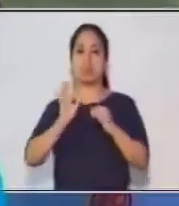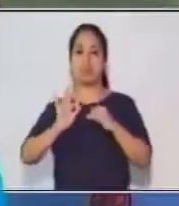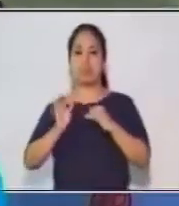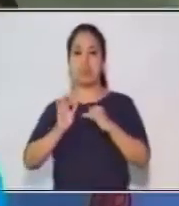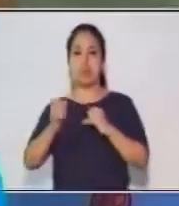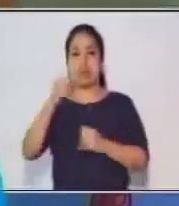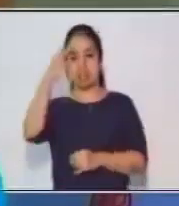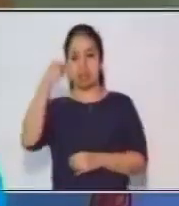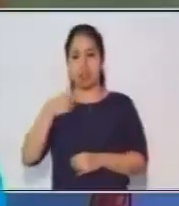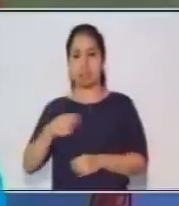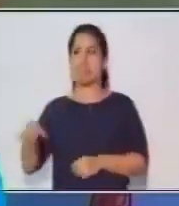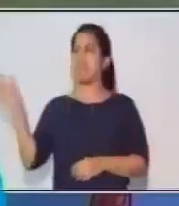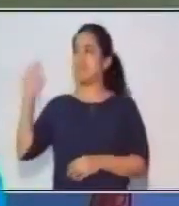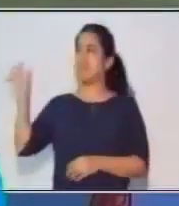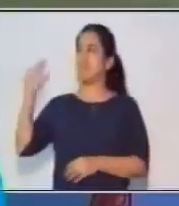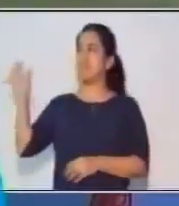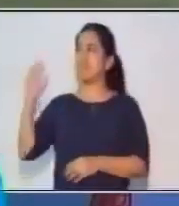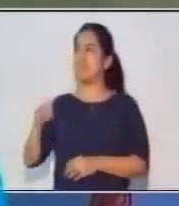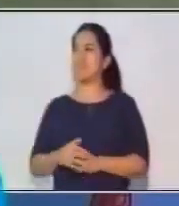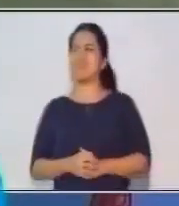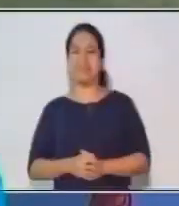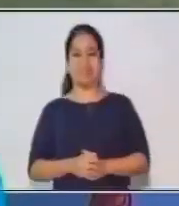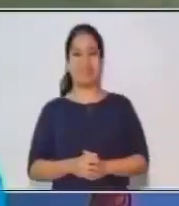Nancy. Hola, Nancy.